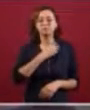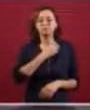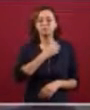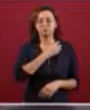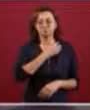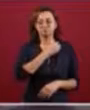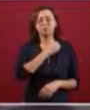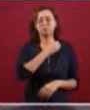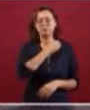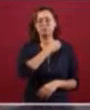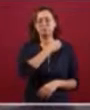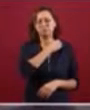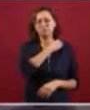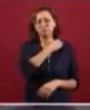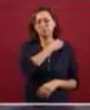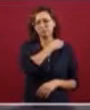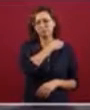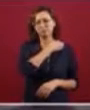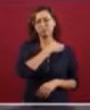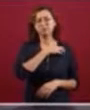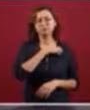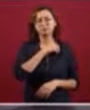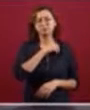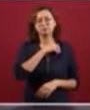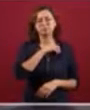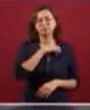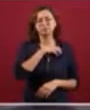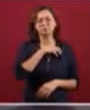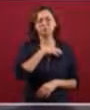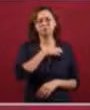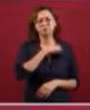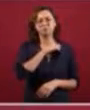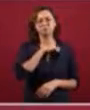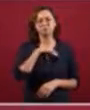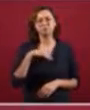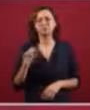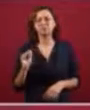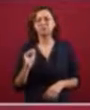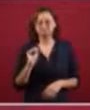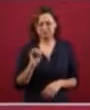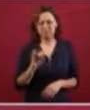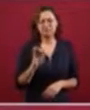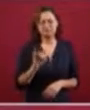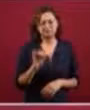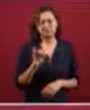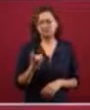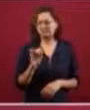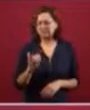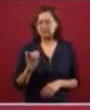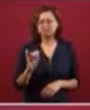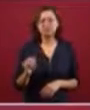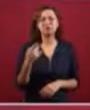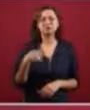Sí, sí. Pero todo esto lo